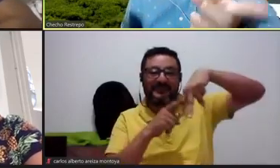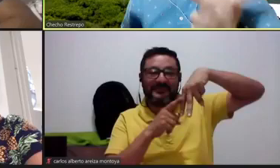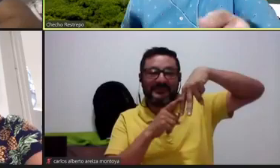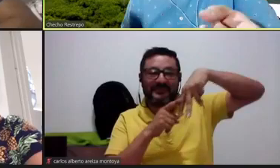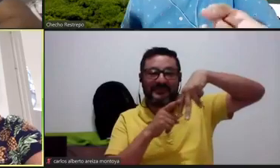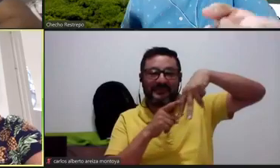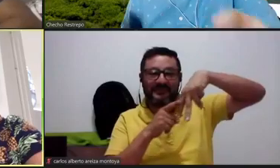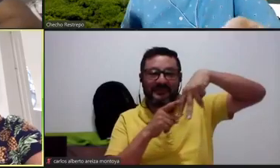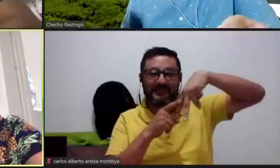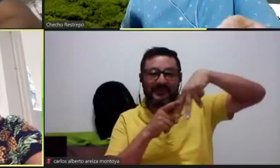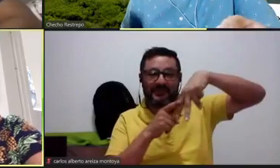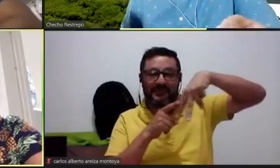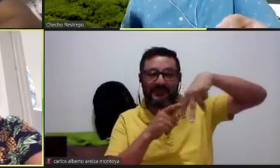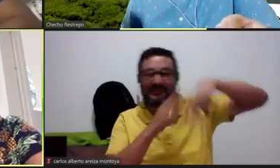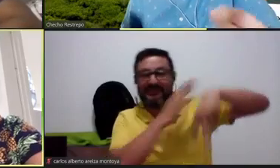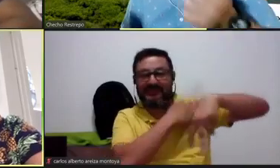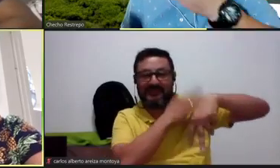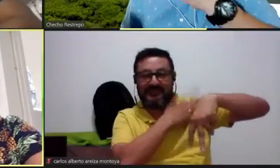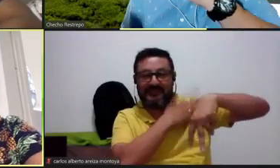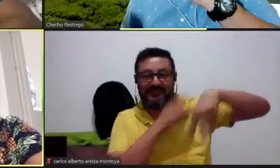Sebas,